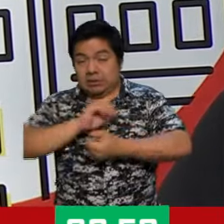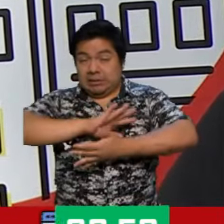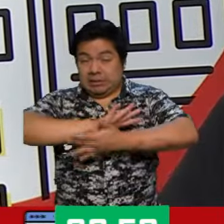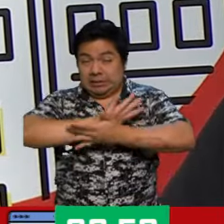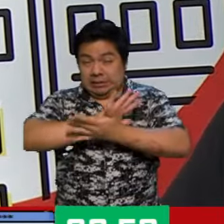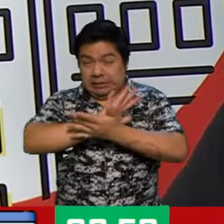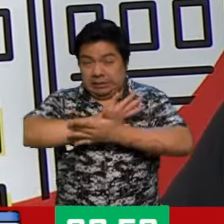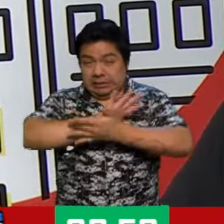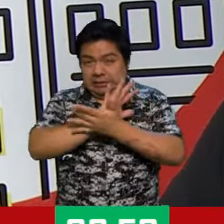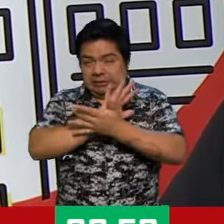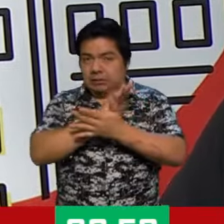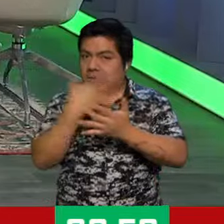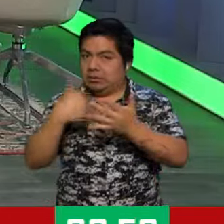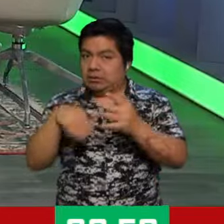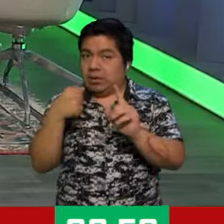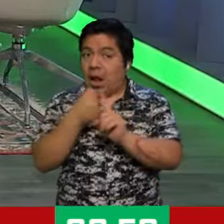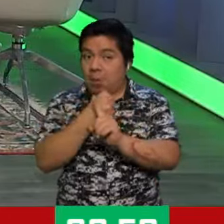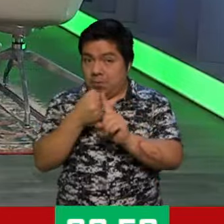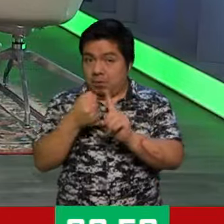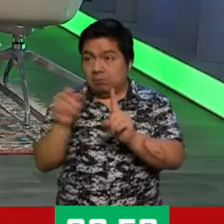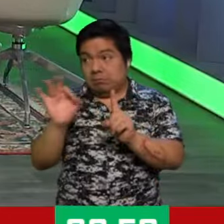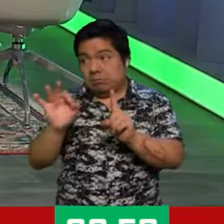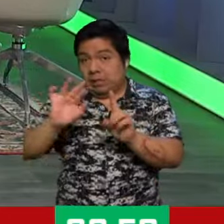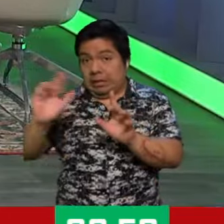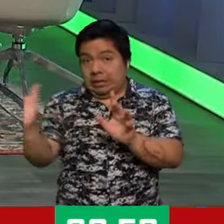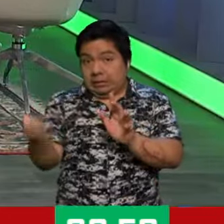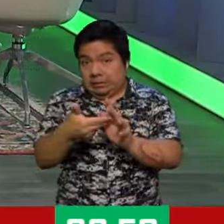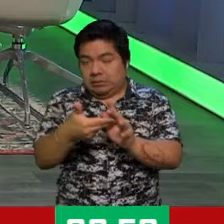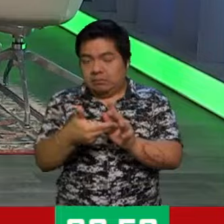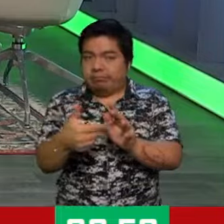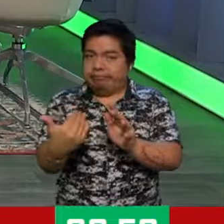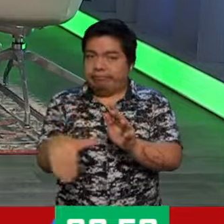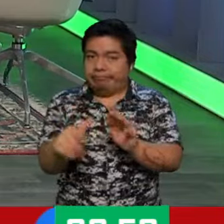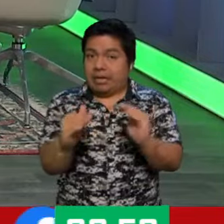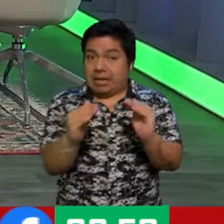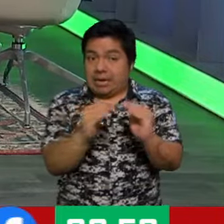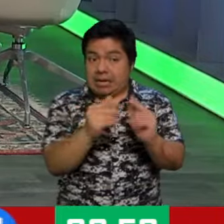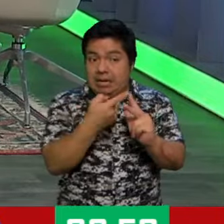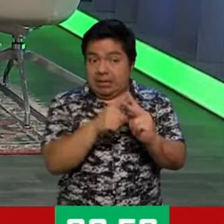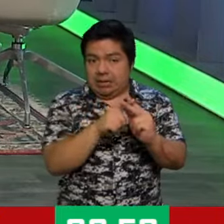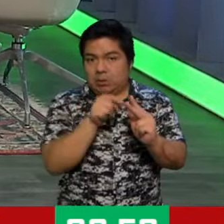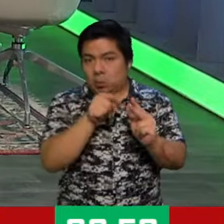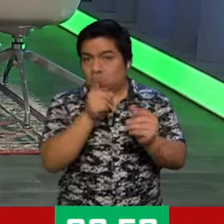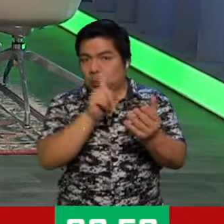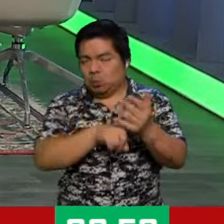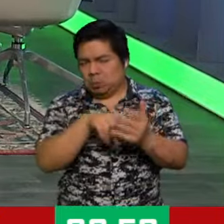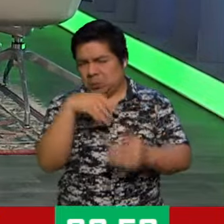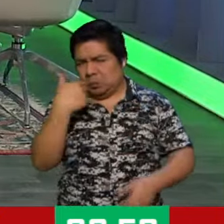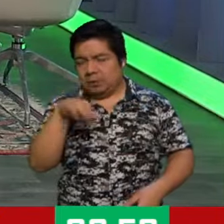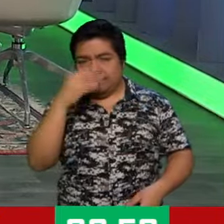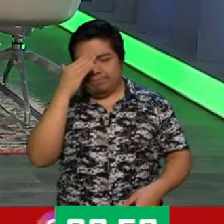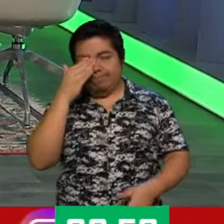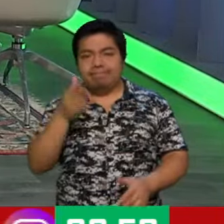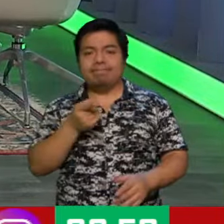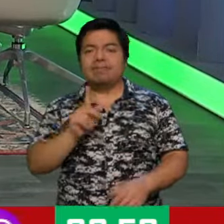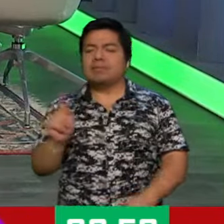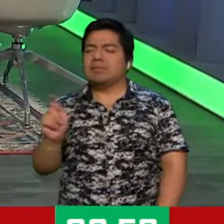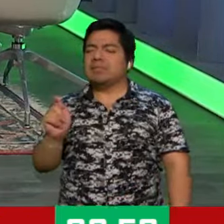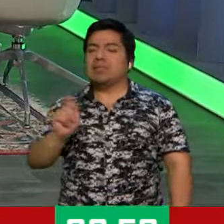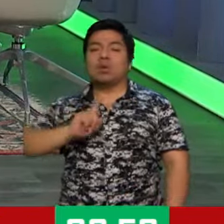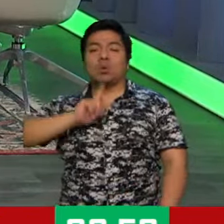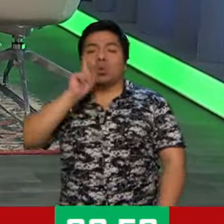puede llevar a violencia y hasta la muerte. Eso y cuando es empieza peligroso. En casa, o cuando la principal ahora, es de casa, está del... Ahora que dices mi novia, para que